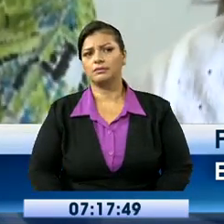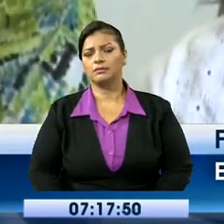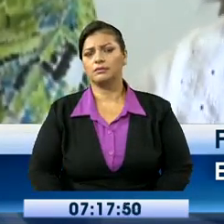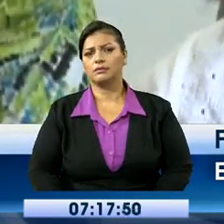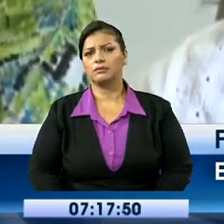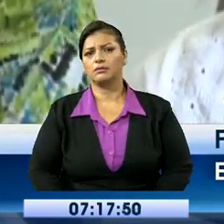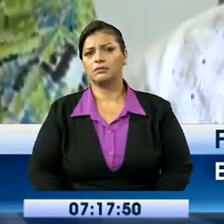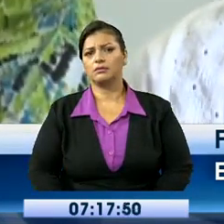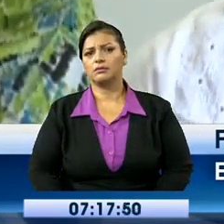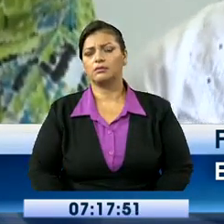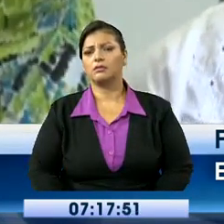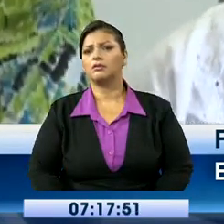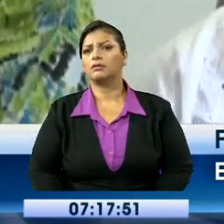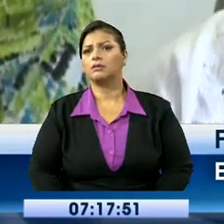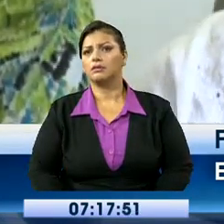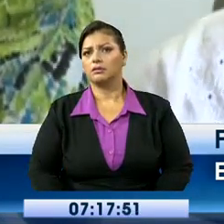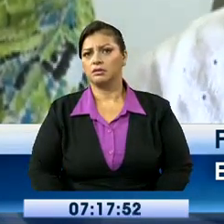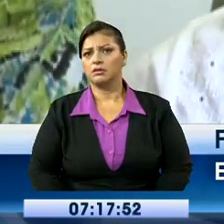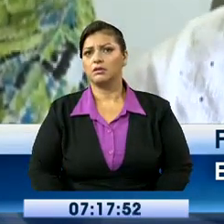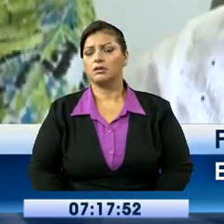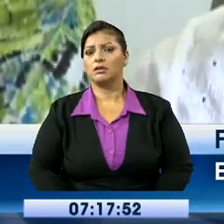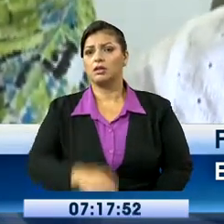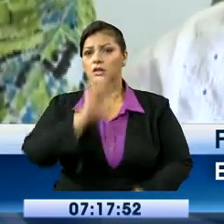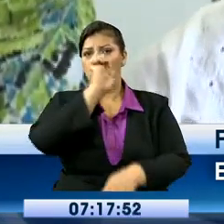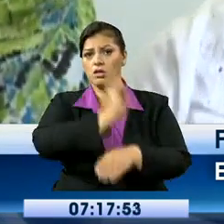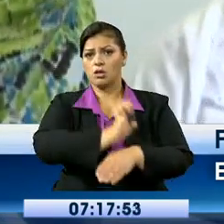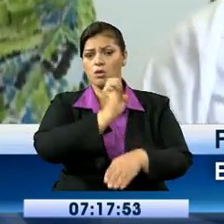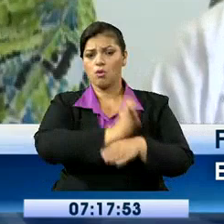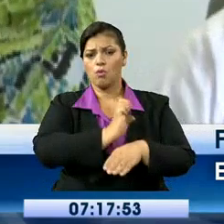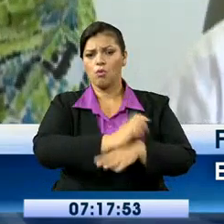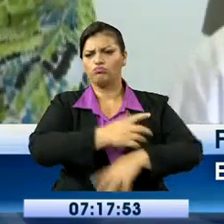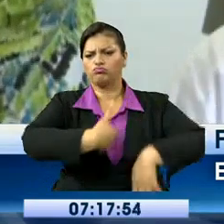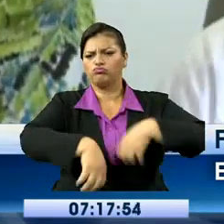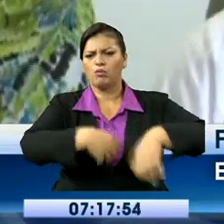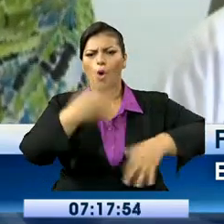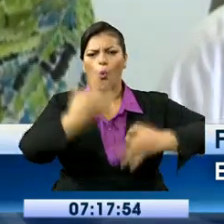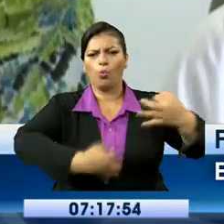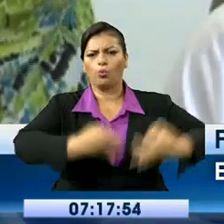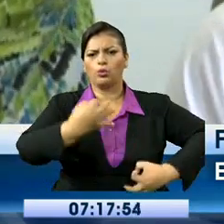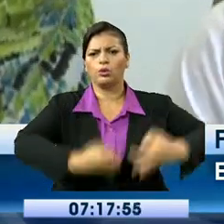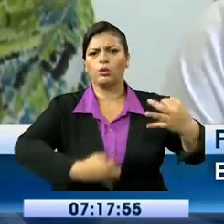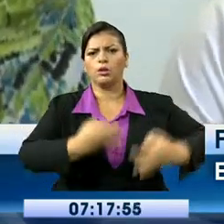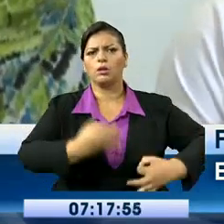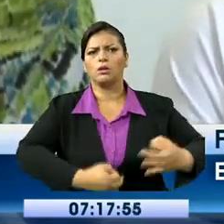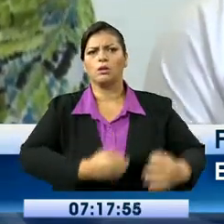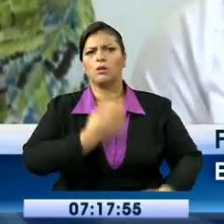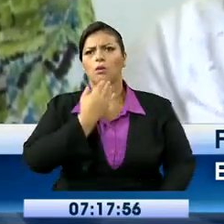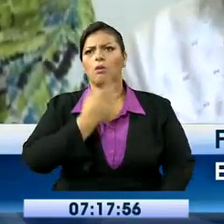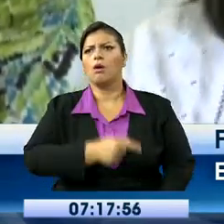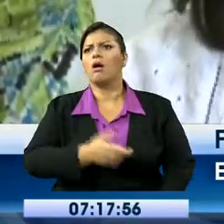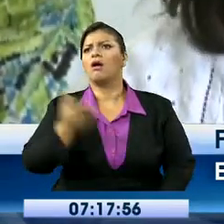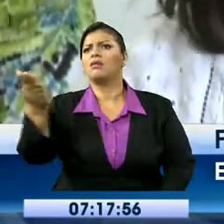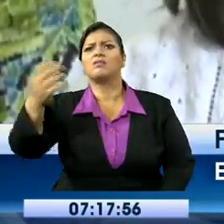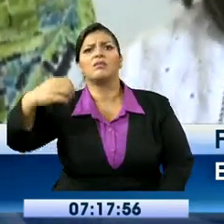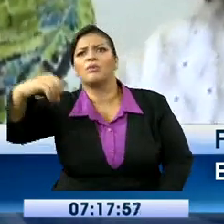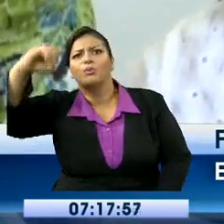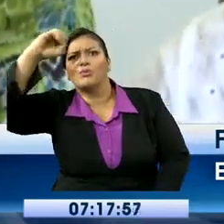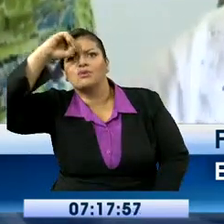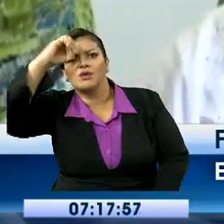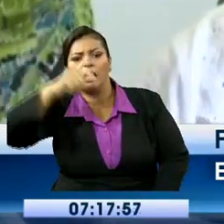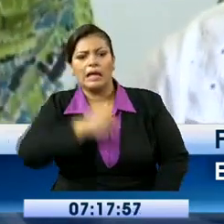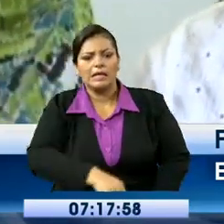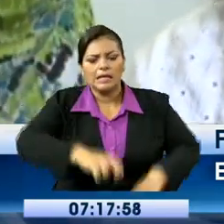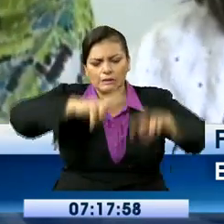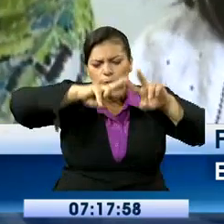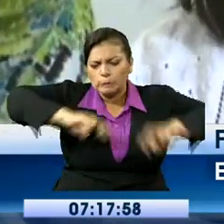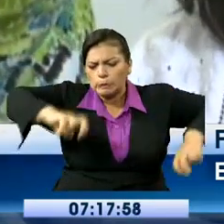desconoce lo actuado por el sistema de justicia en el Ecuador, desconoce todas las investigaciones que se han realizado